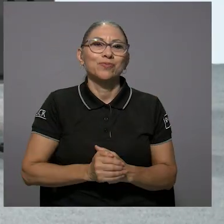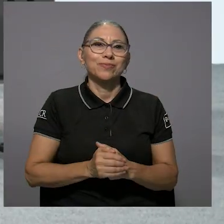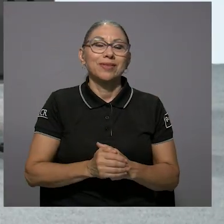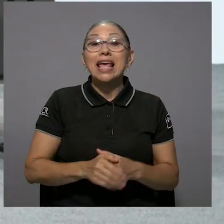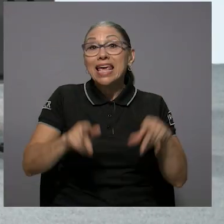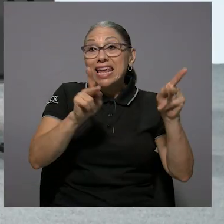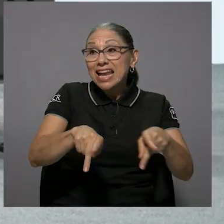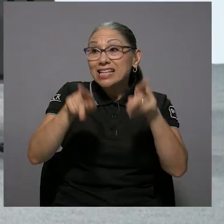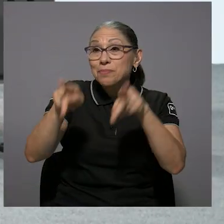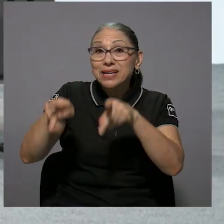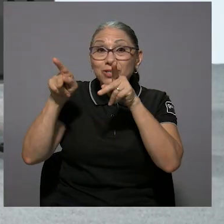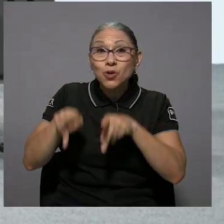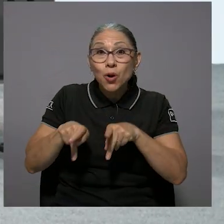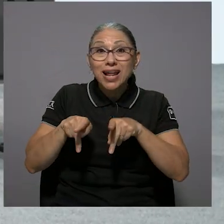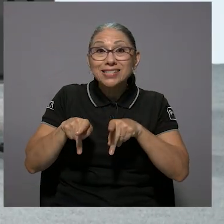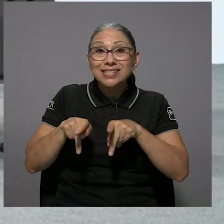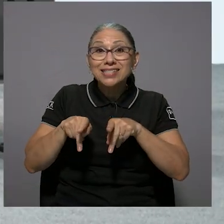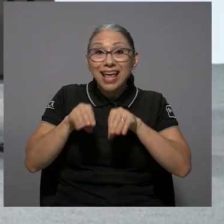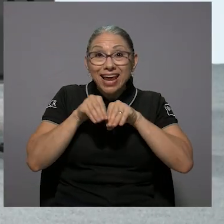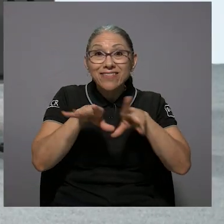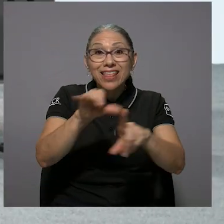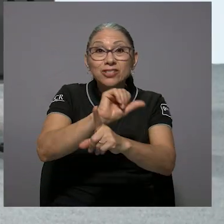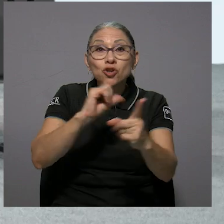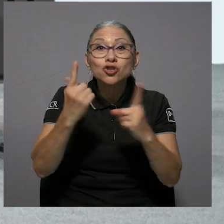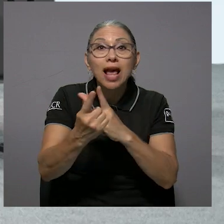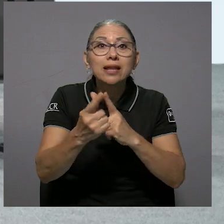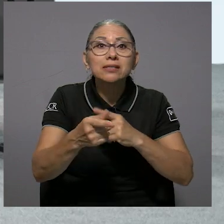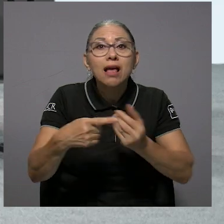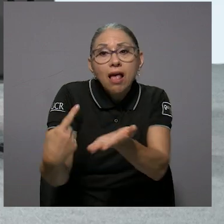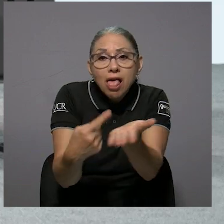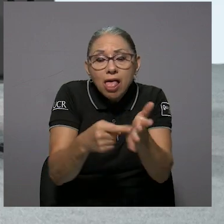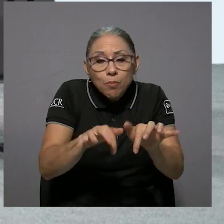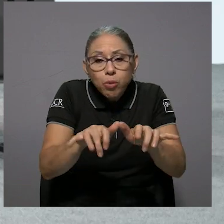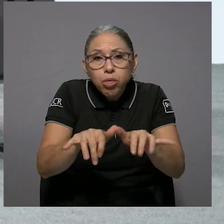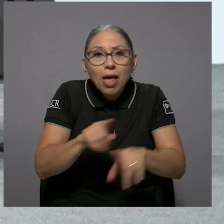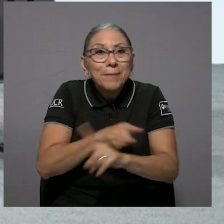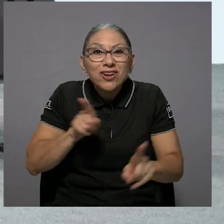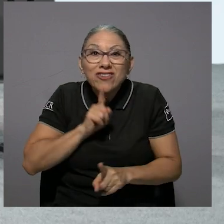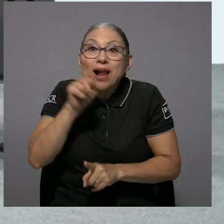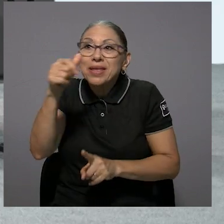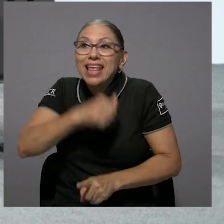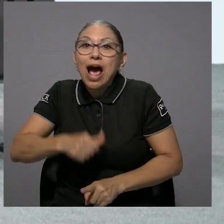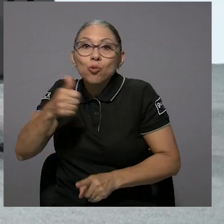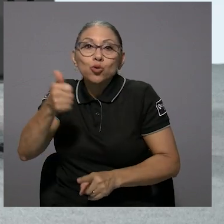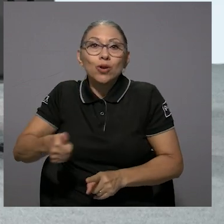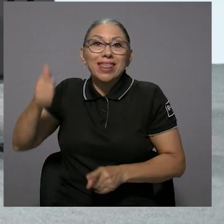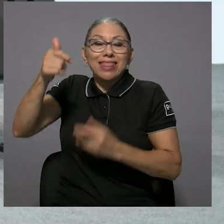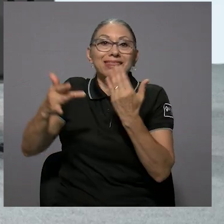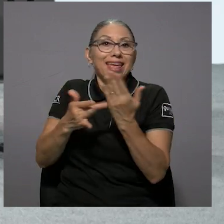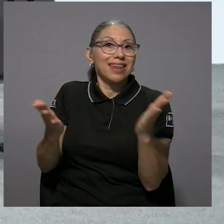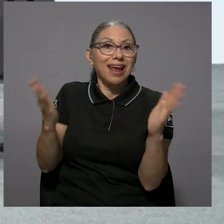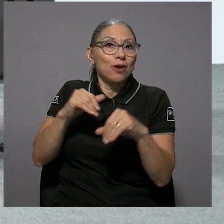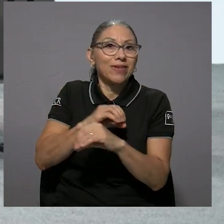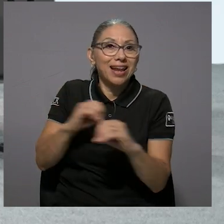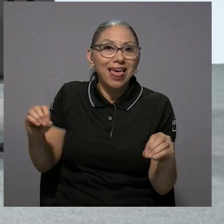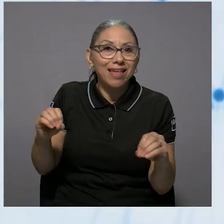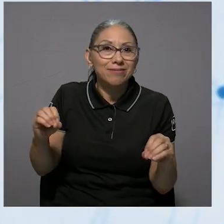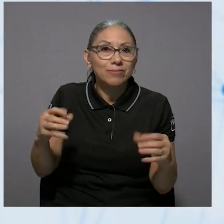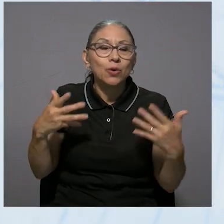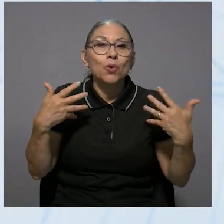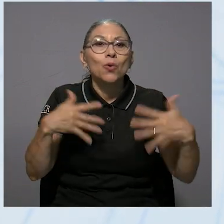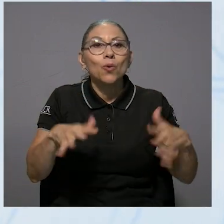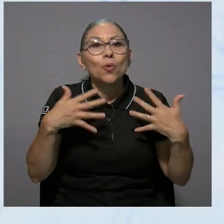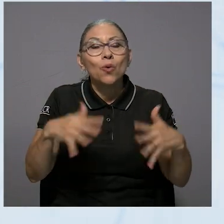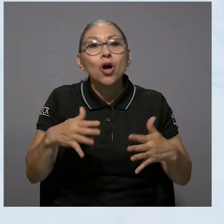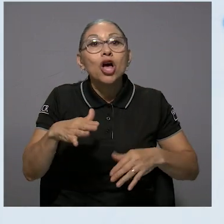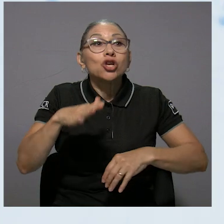comentando, por ejemplo, en redes sociales, sin que hubiera una mediación de una autoridad técnica que les dijera los paquetes de China, la